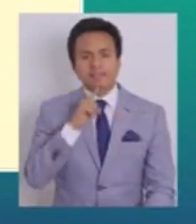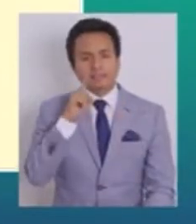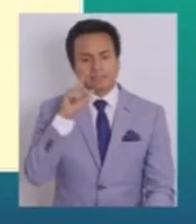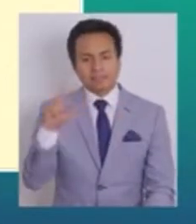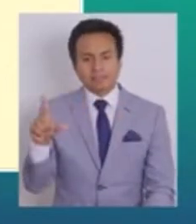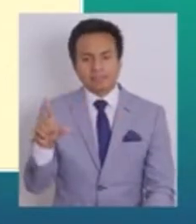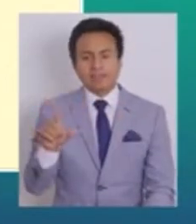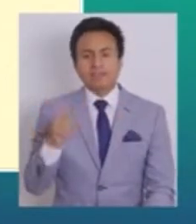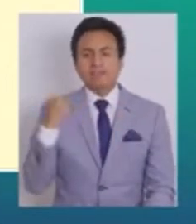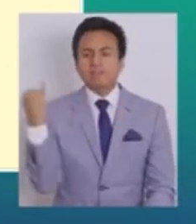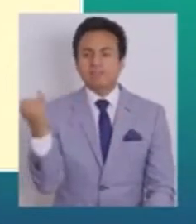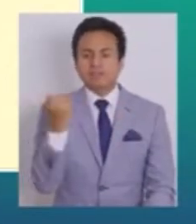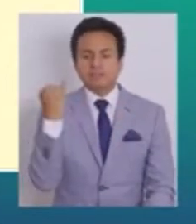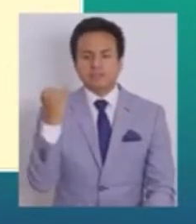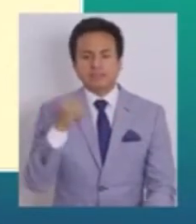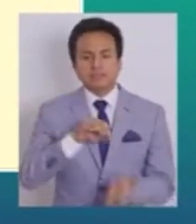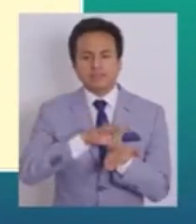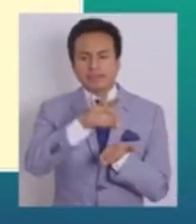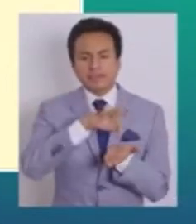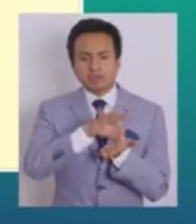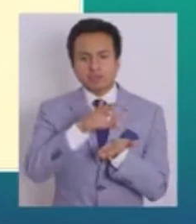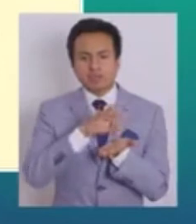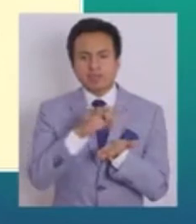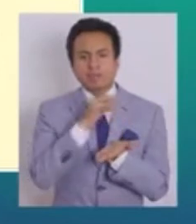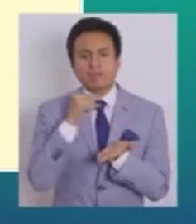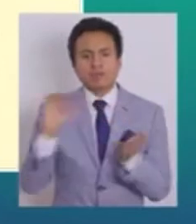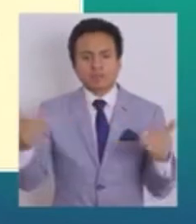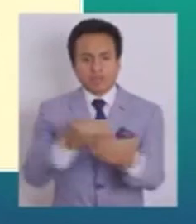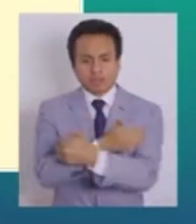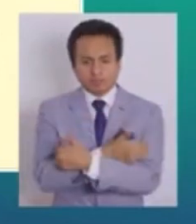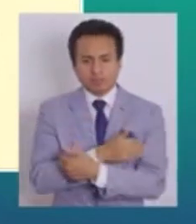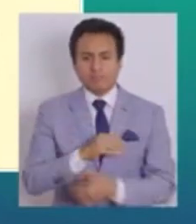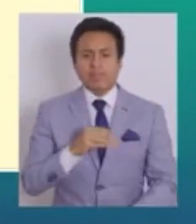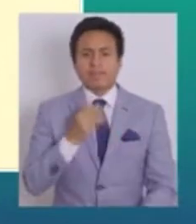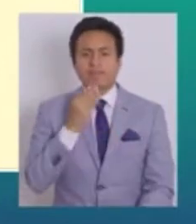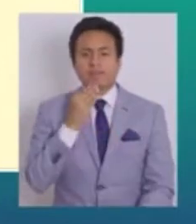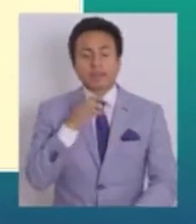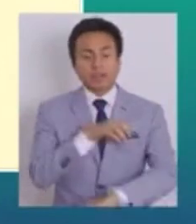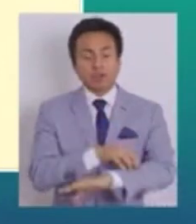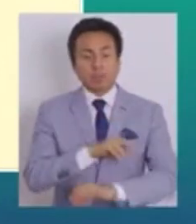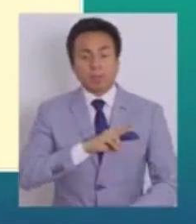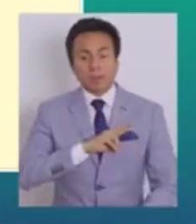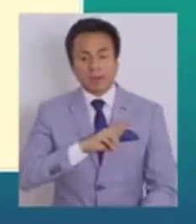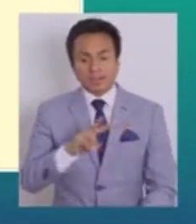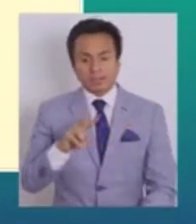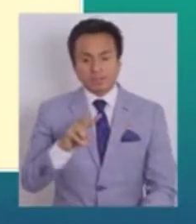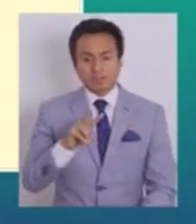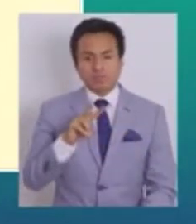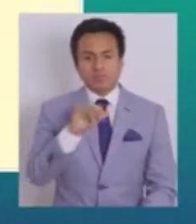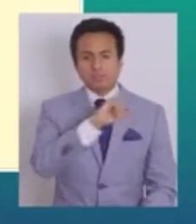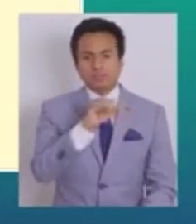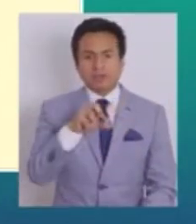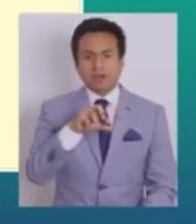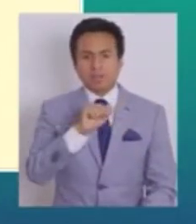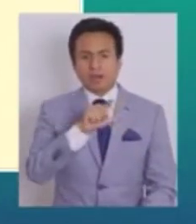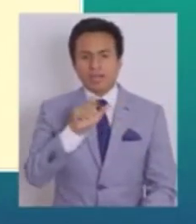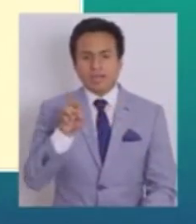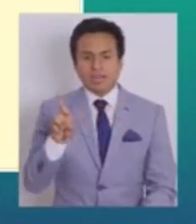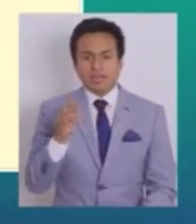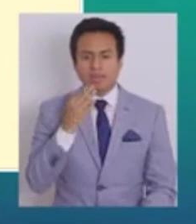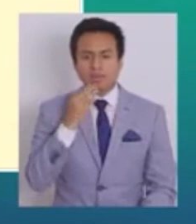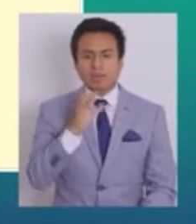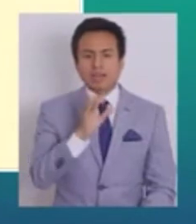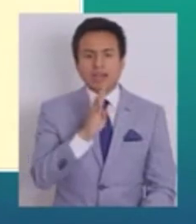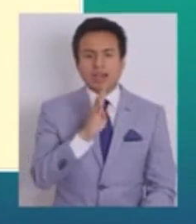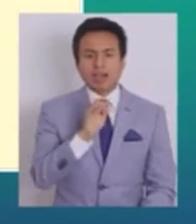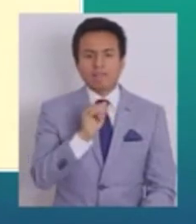Tiltil, Independencia, Cerrillos y Padre Hurtado. En la región de Valparaíso, Zapallar y